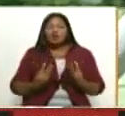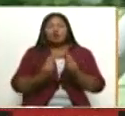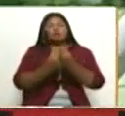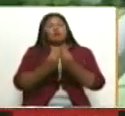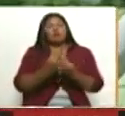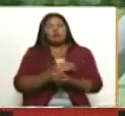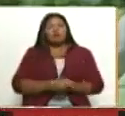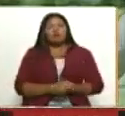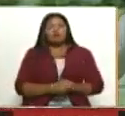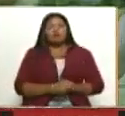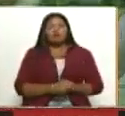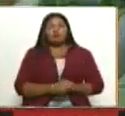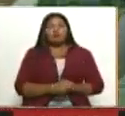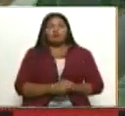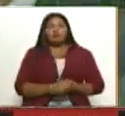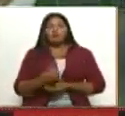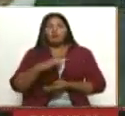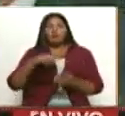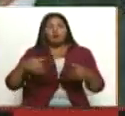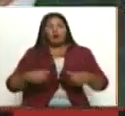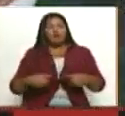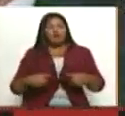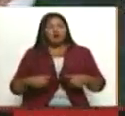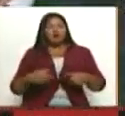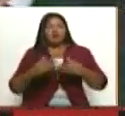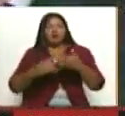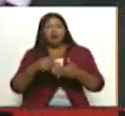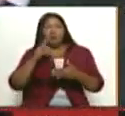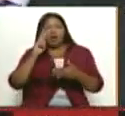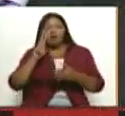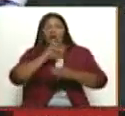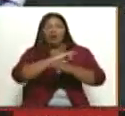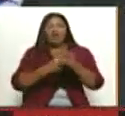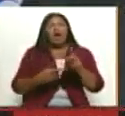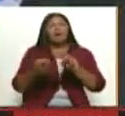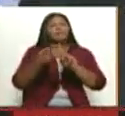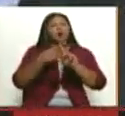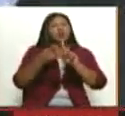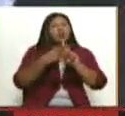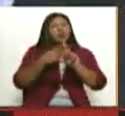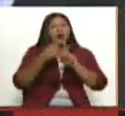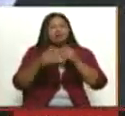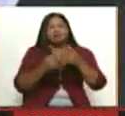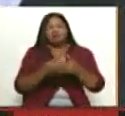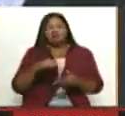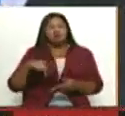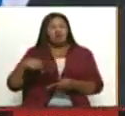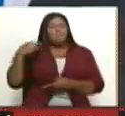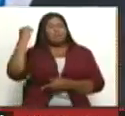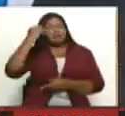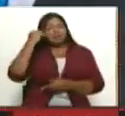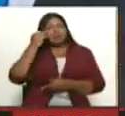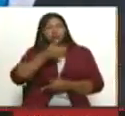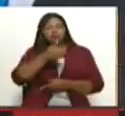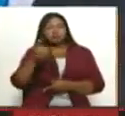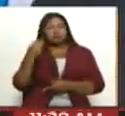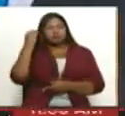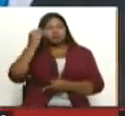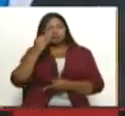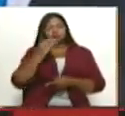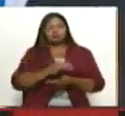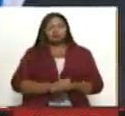acompañamiento. Estos esfuerzos necesitan energía positiva. Y consideramos de que la presencia de cada uno de